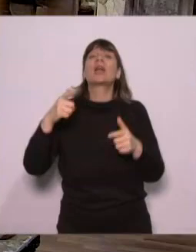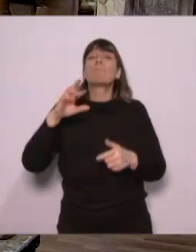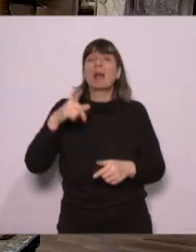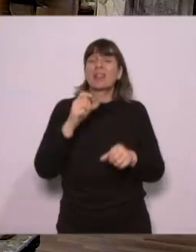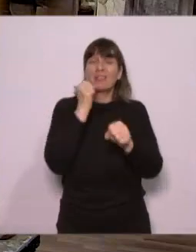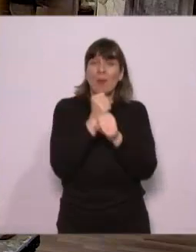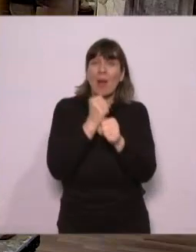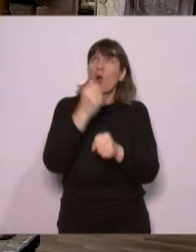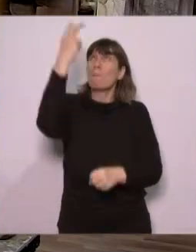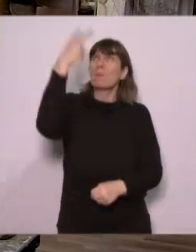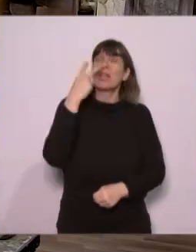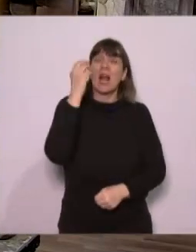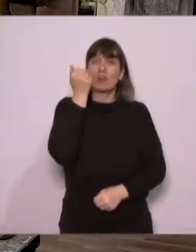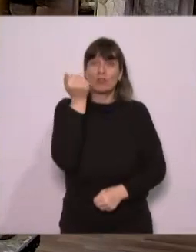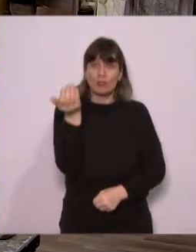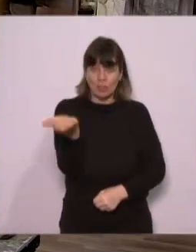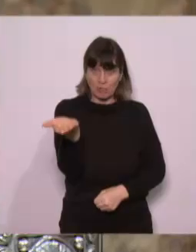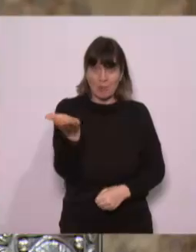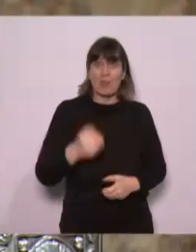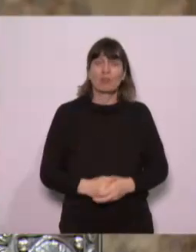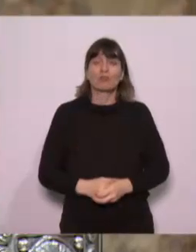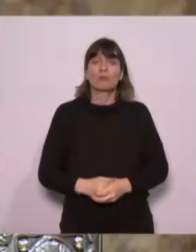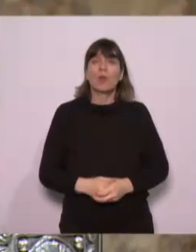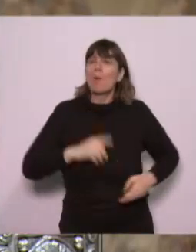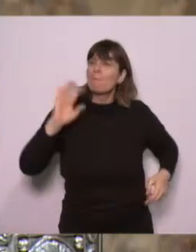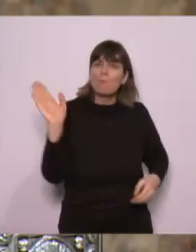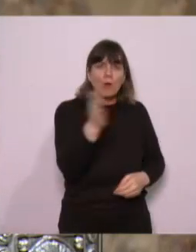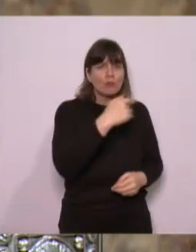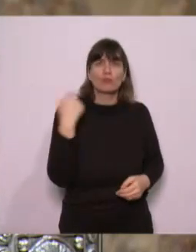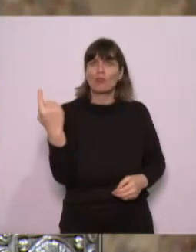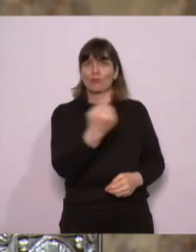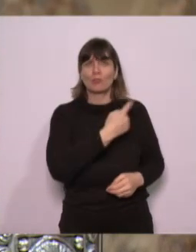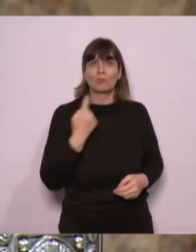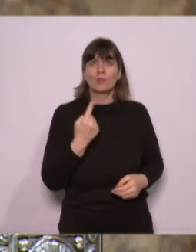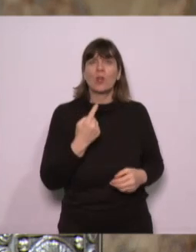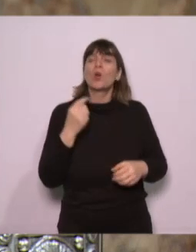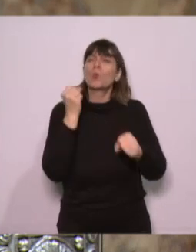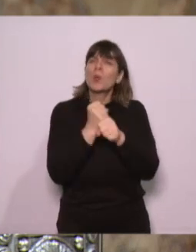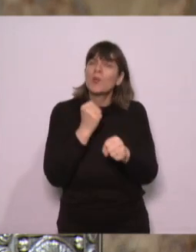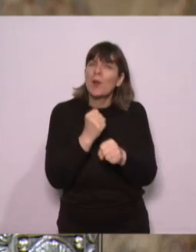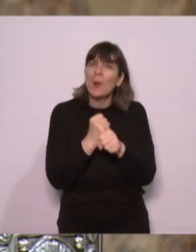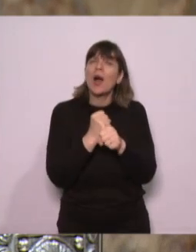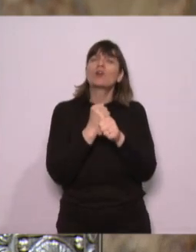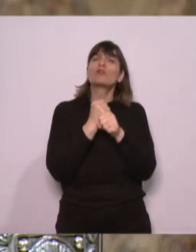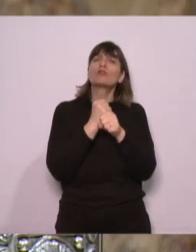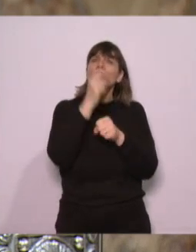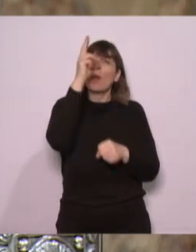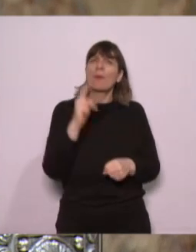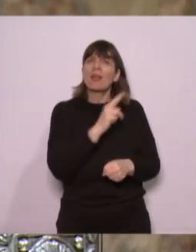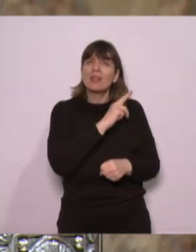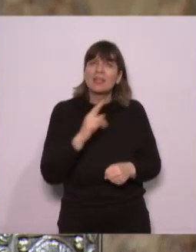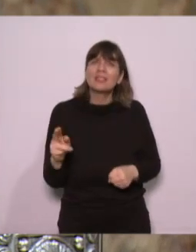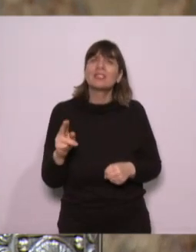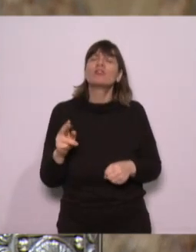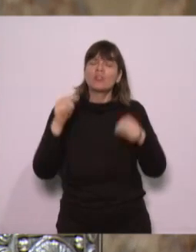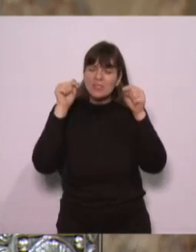Cayetano, escúchanos, Señor. Por todos nosotros, para que nuestros trabajos sean bendecidos